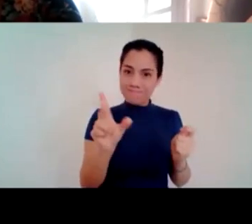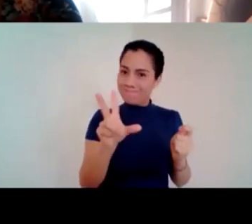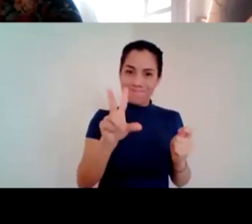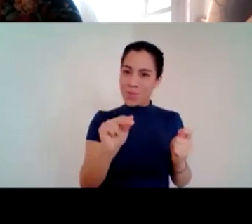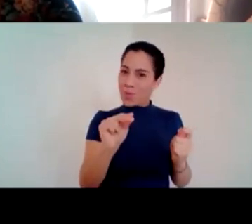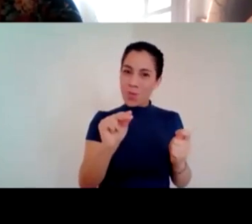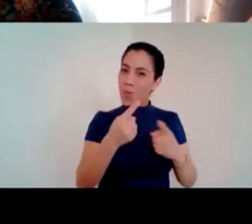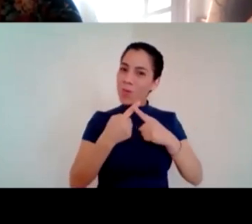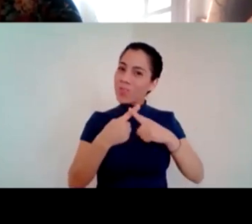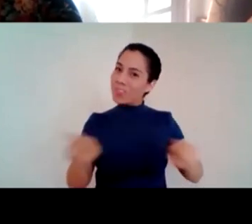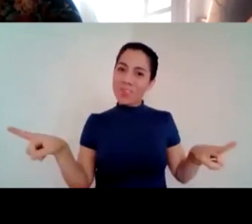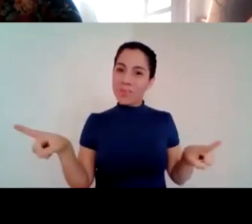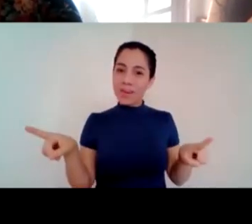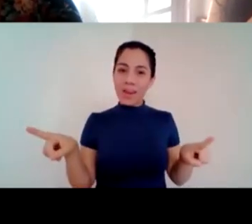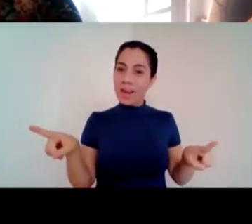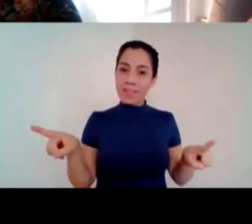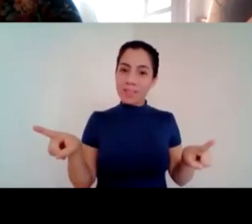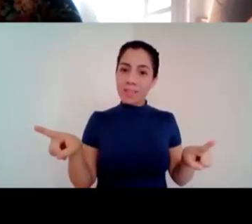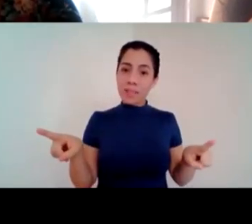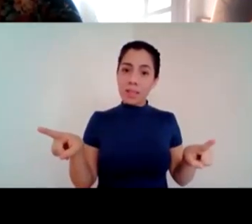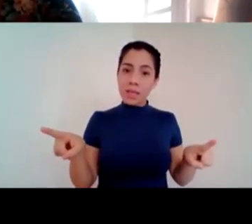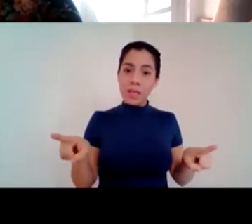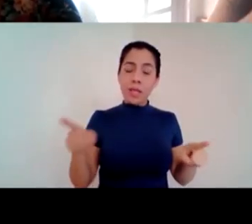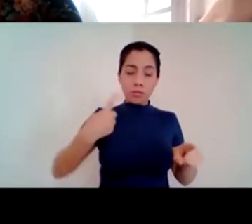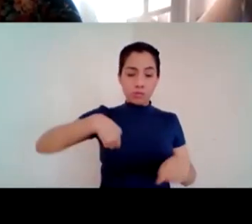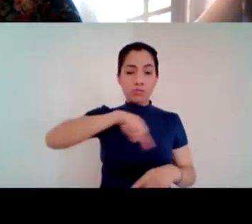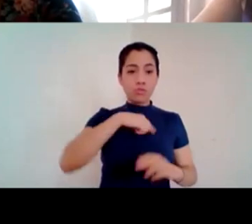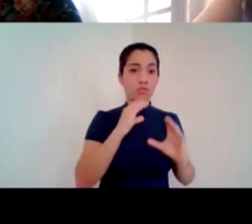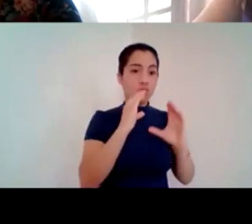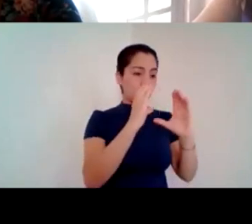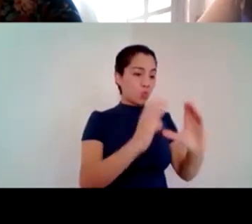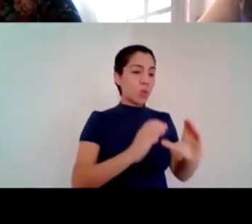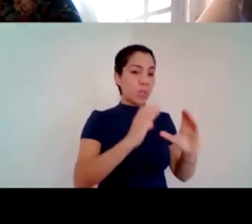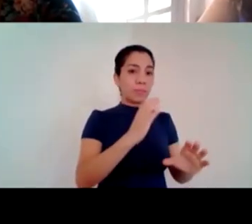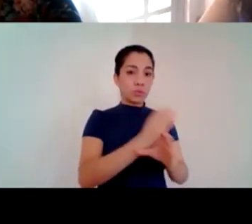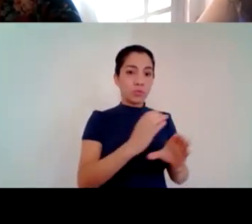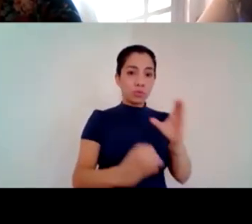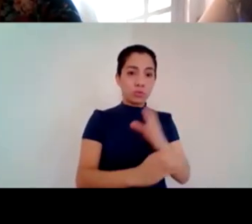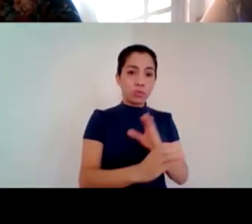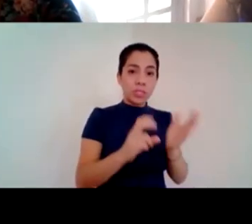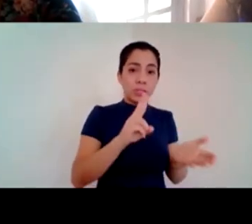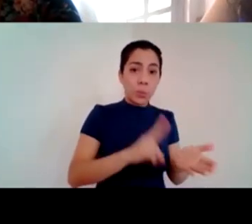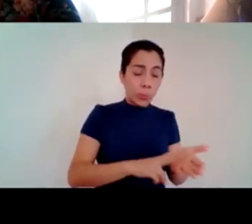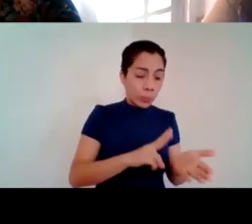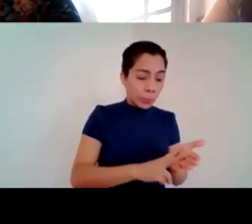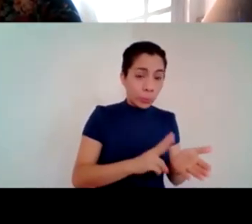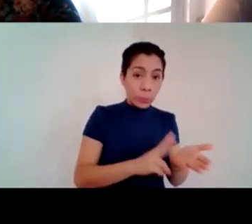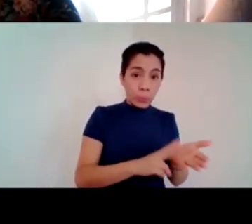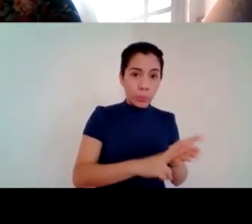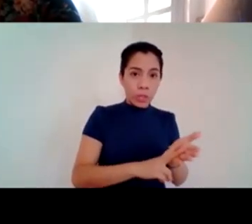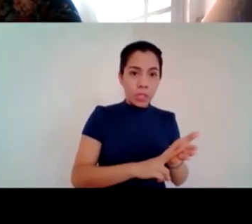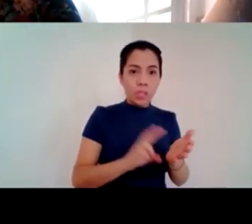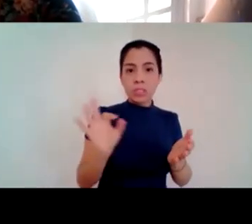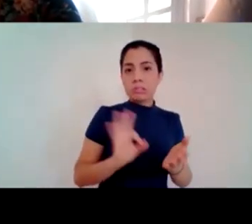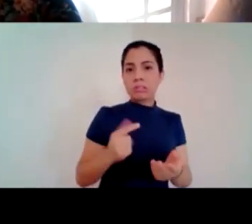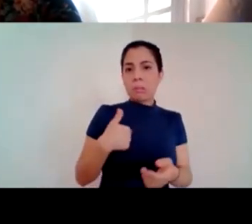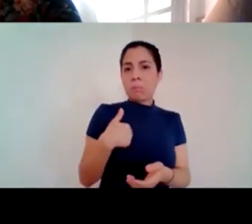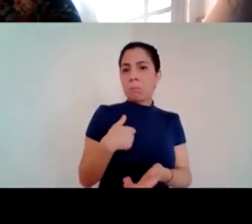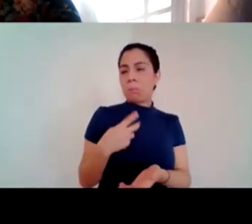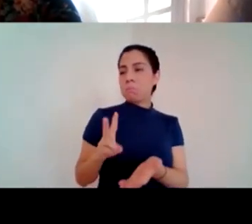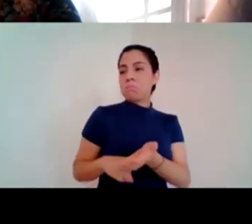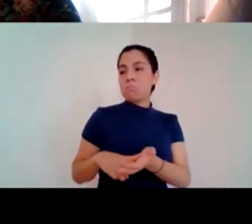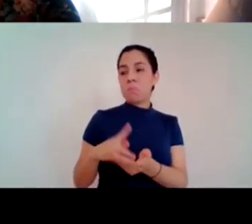solo cuidamos lo que valoramos si no no lo cuidamos y en esa